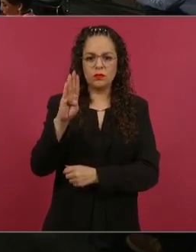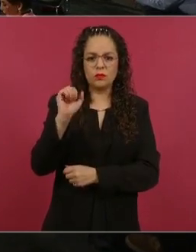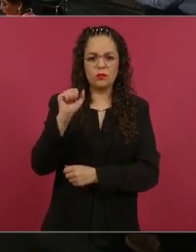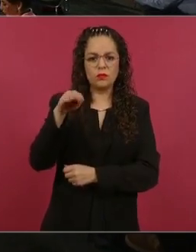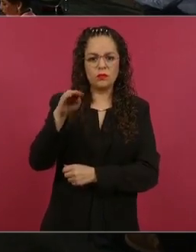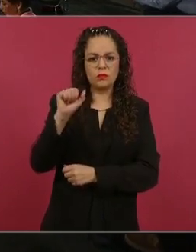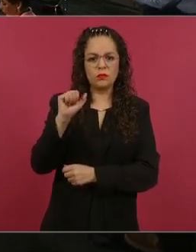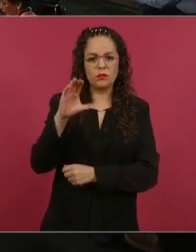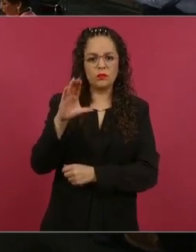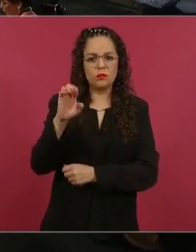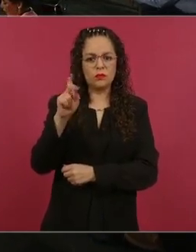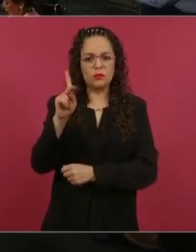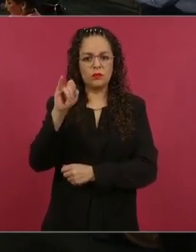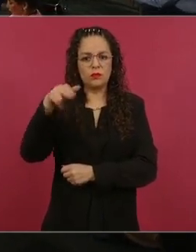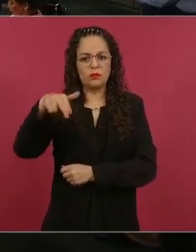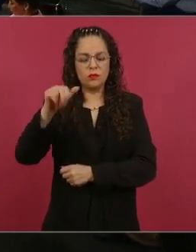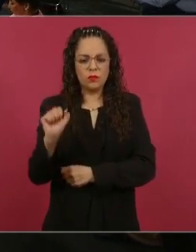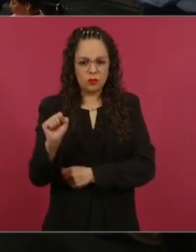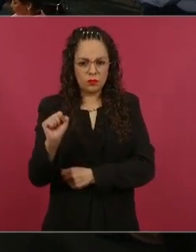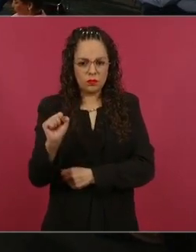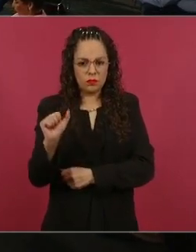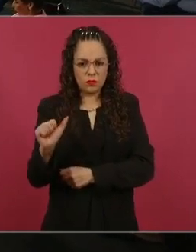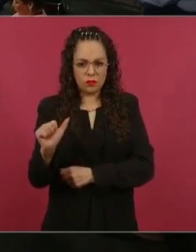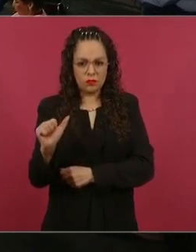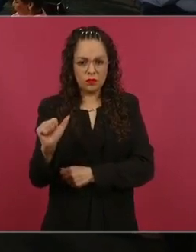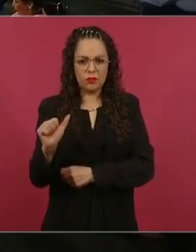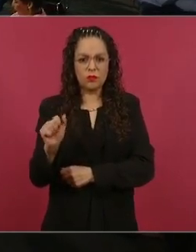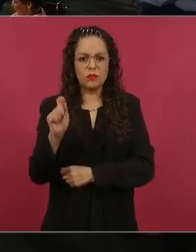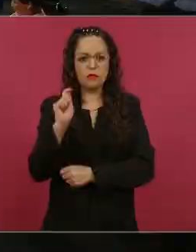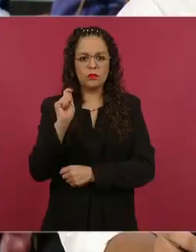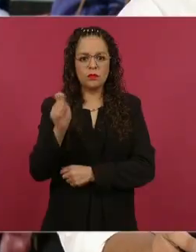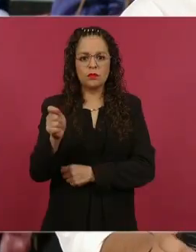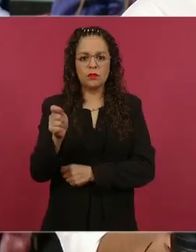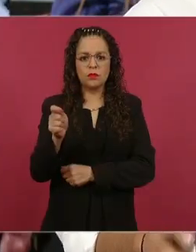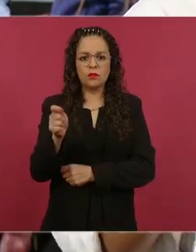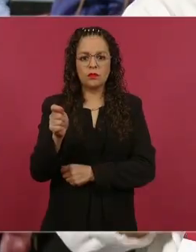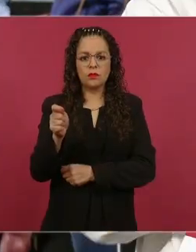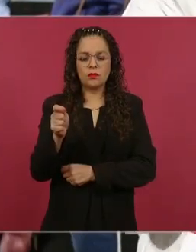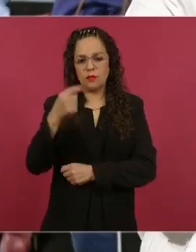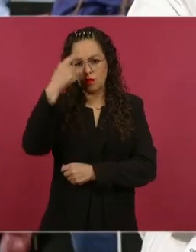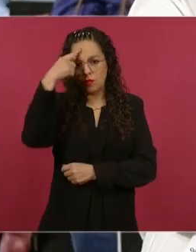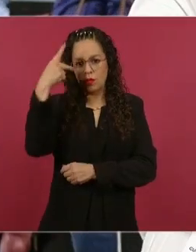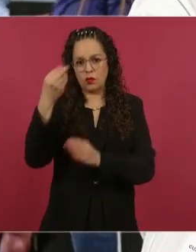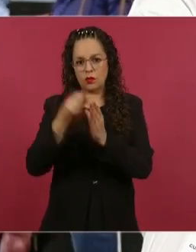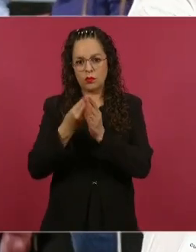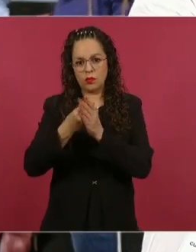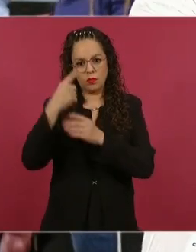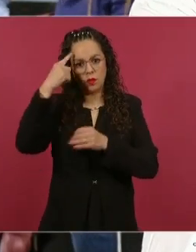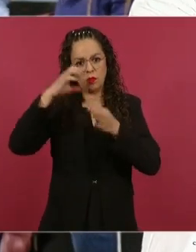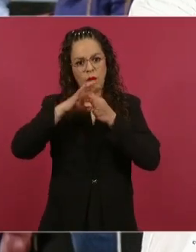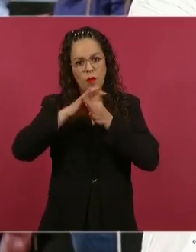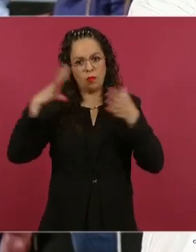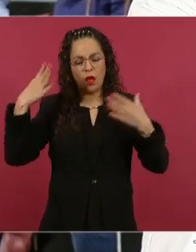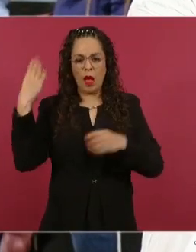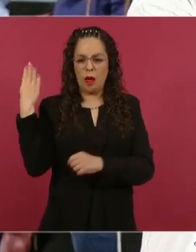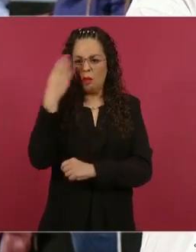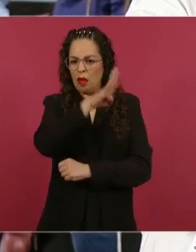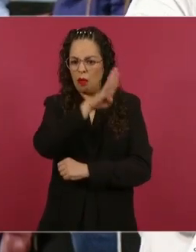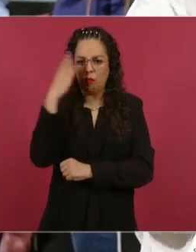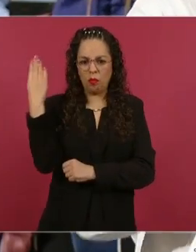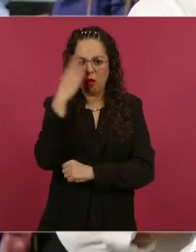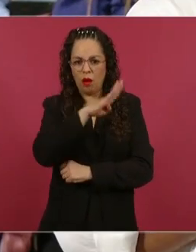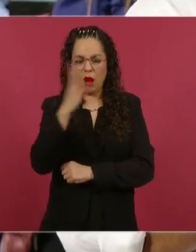carbamazepina, que está indicado como un antiepiléptico, esquizofrenia, trastorno bipolar y para